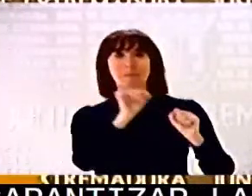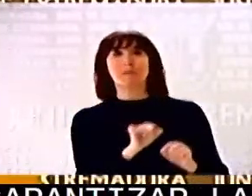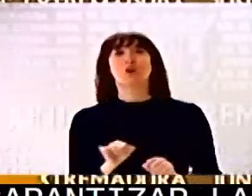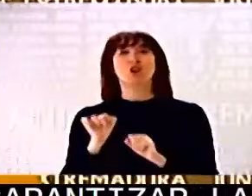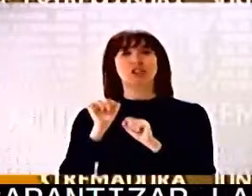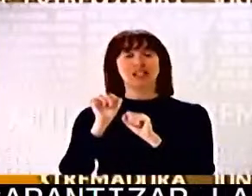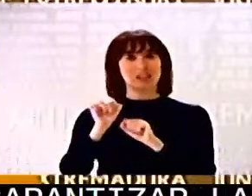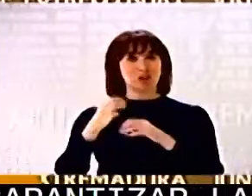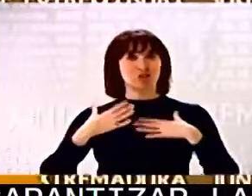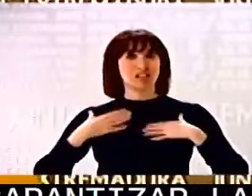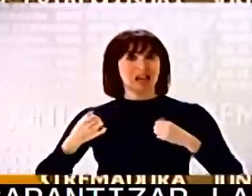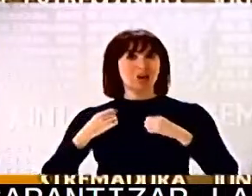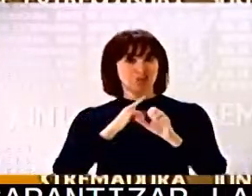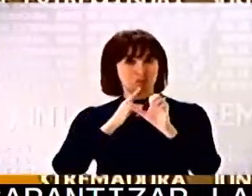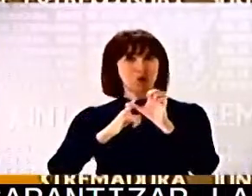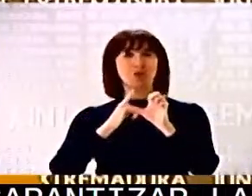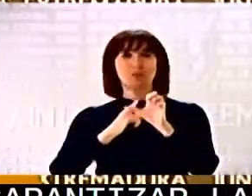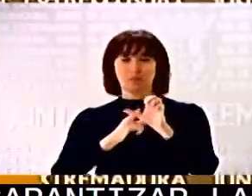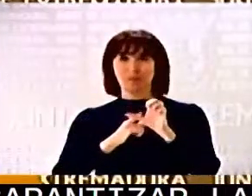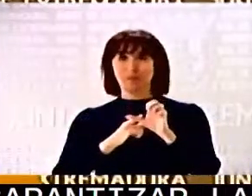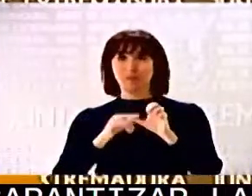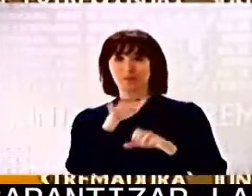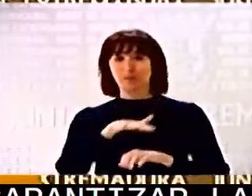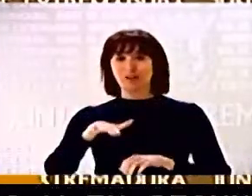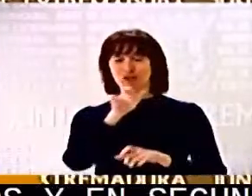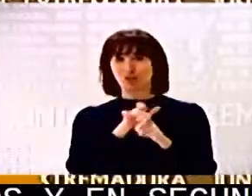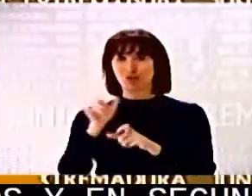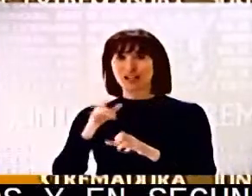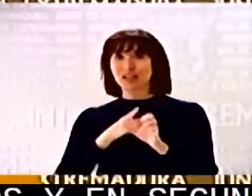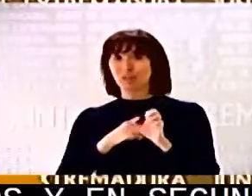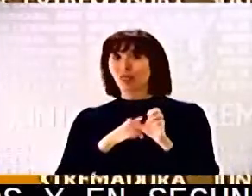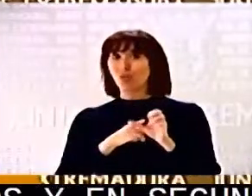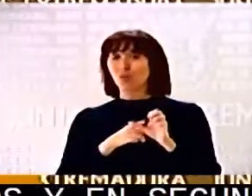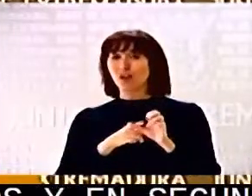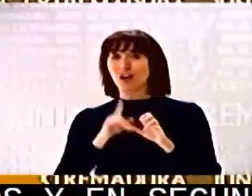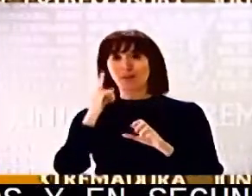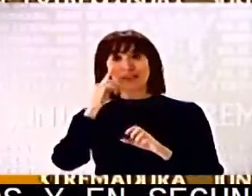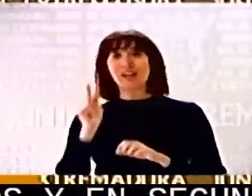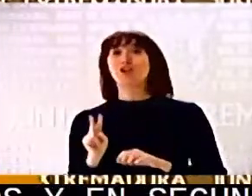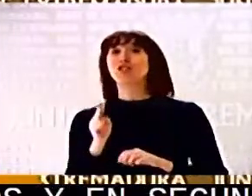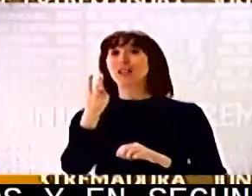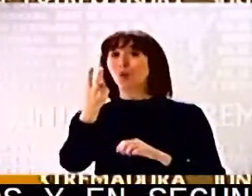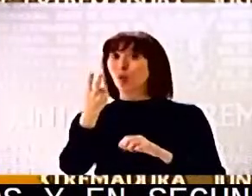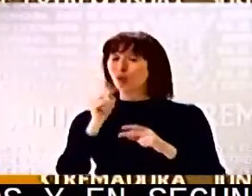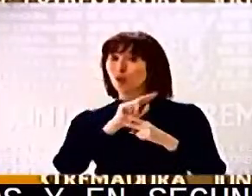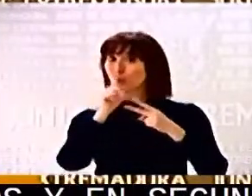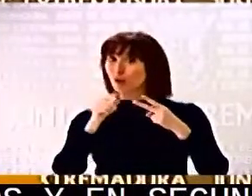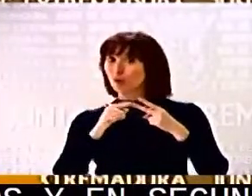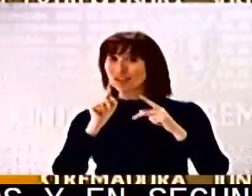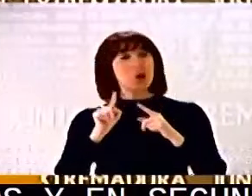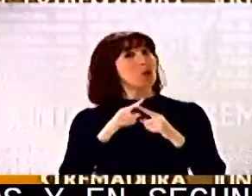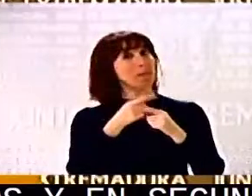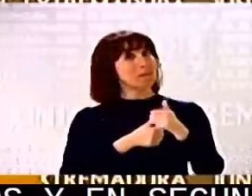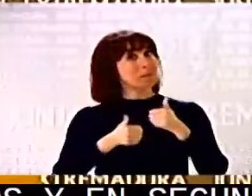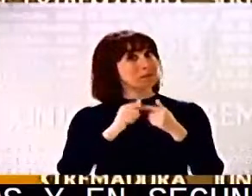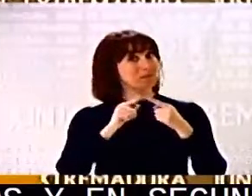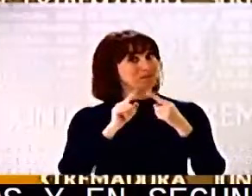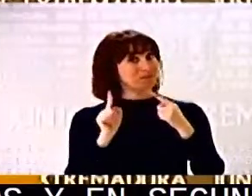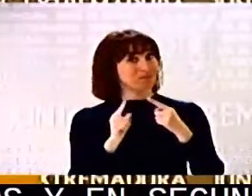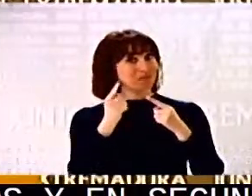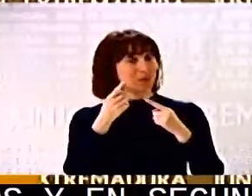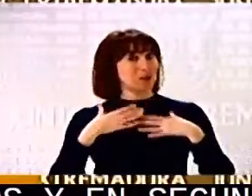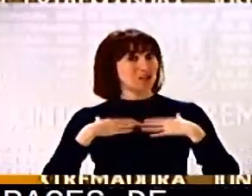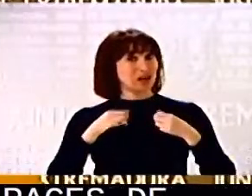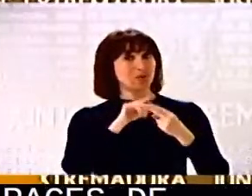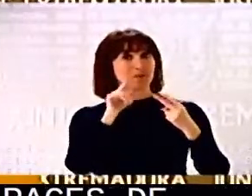y la salud de los ciudadanos y, en segundo término digo, ser capaces de